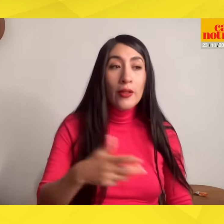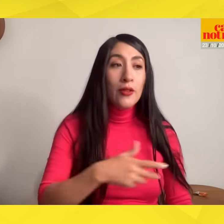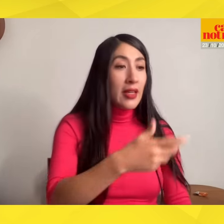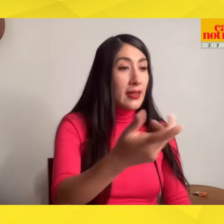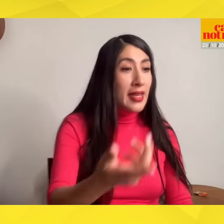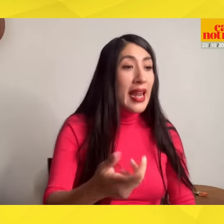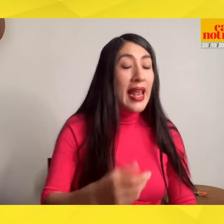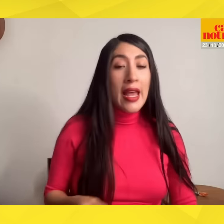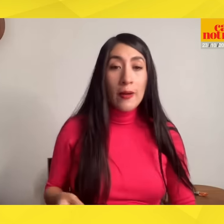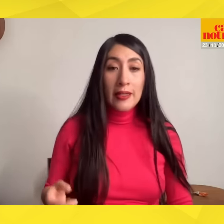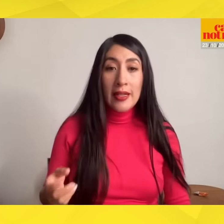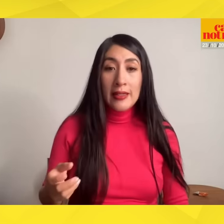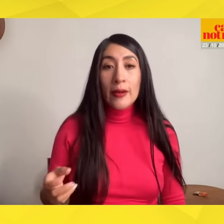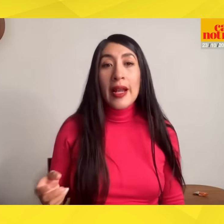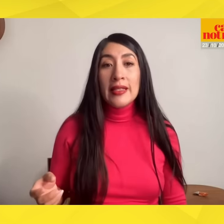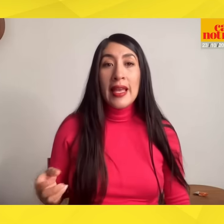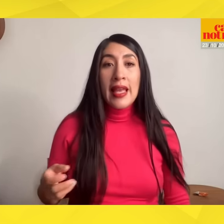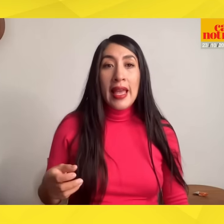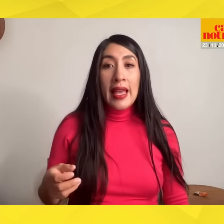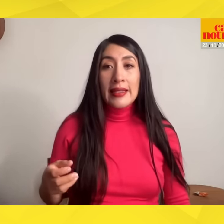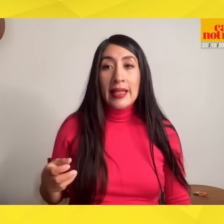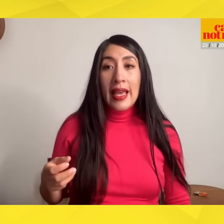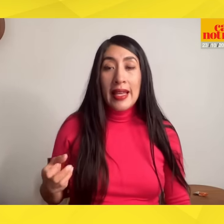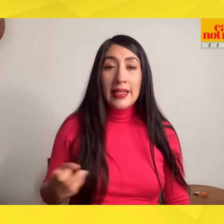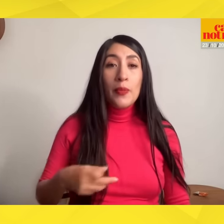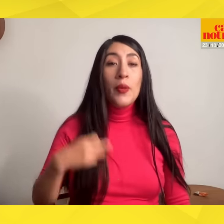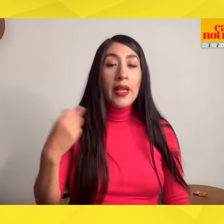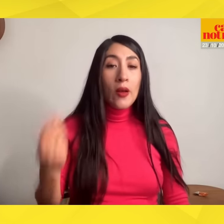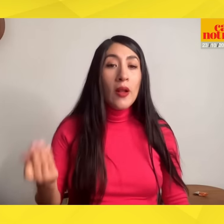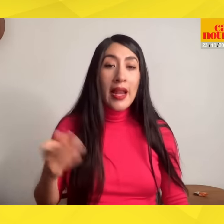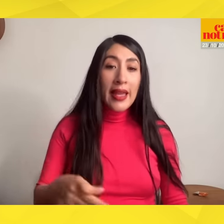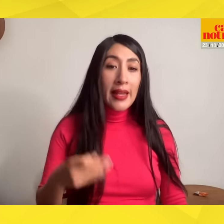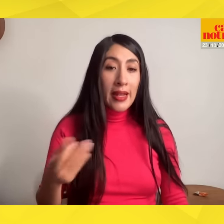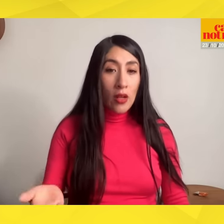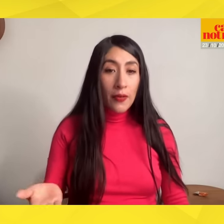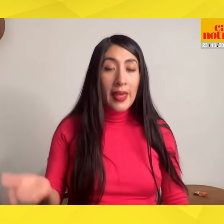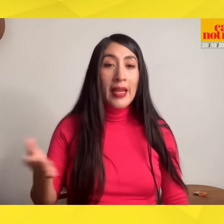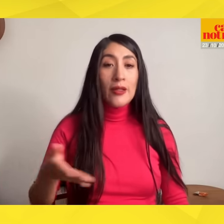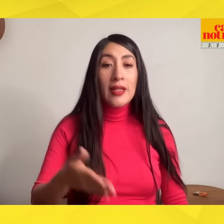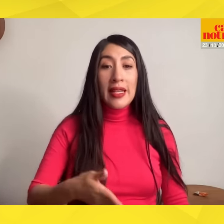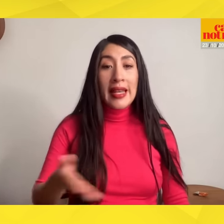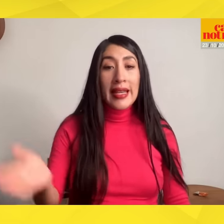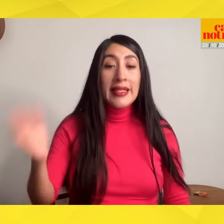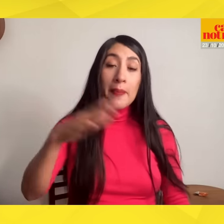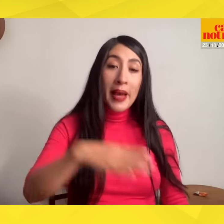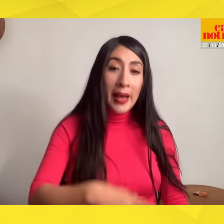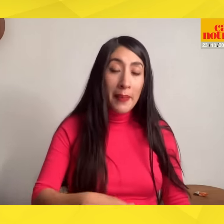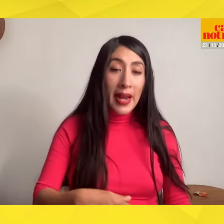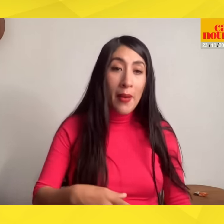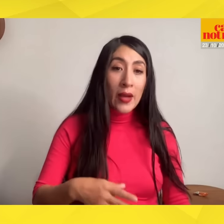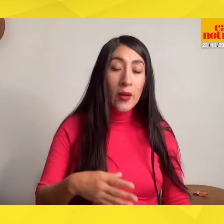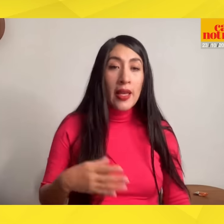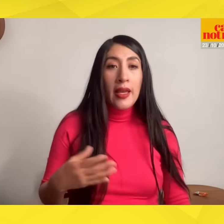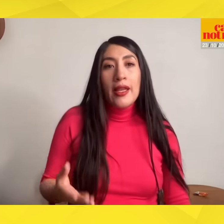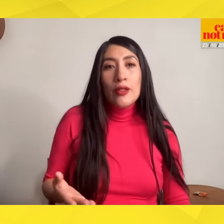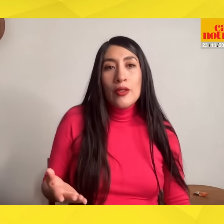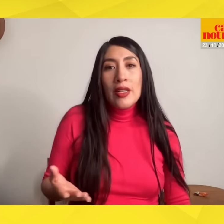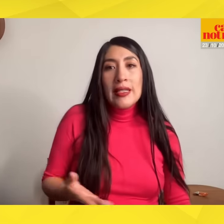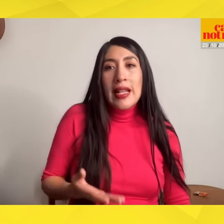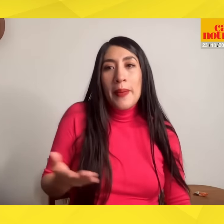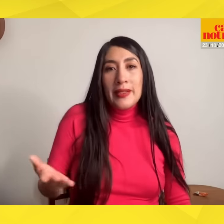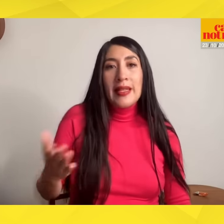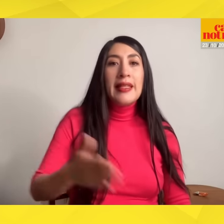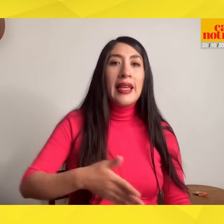conflictos que señala la jueza Nanci Juárez es que se publicó la ley en el dof y que eso se tiene que echar para abajo